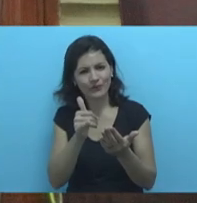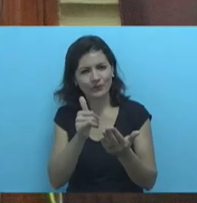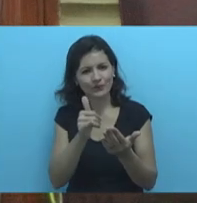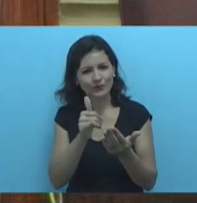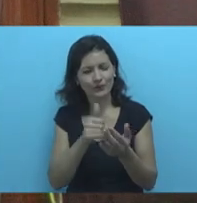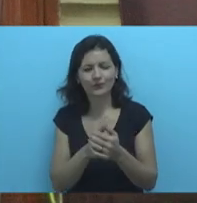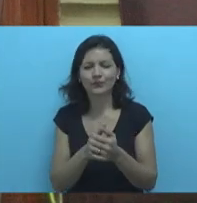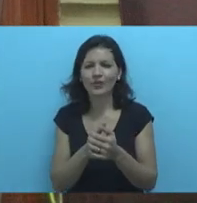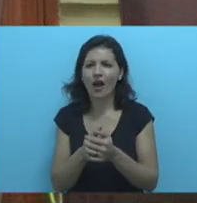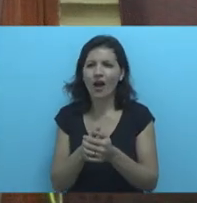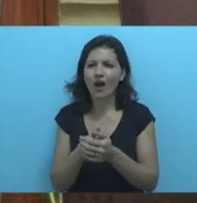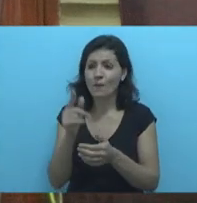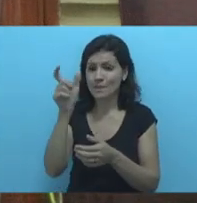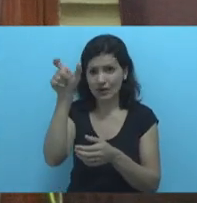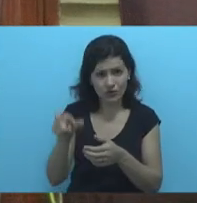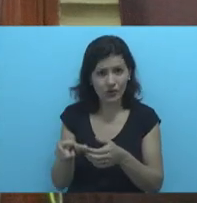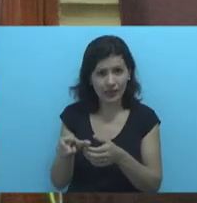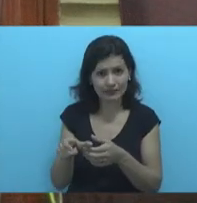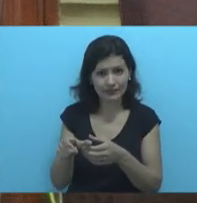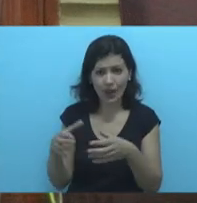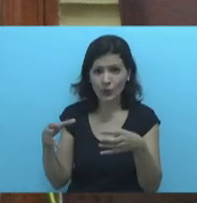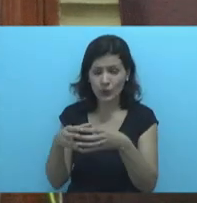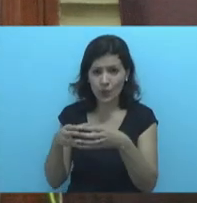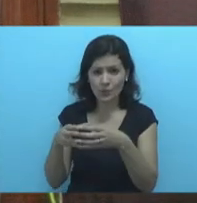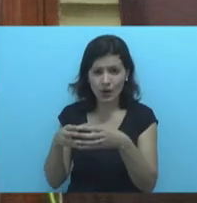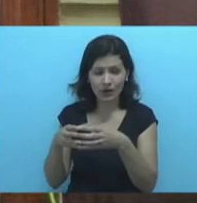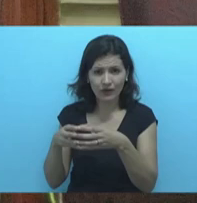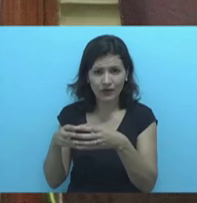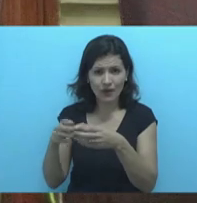también uruguayo, que es Eduardo Galeano,